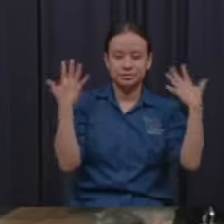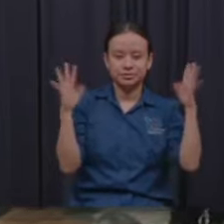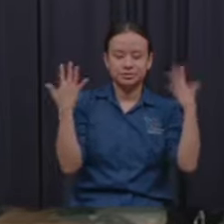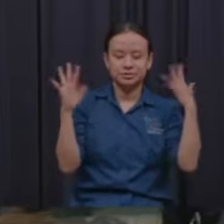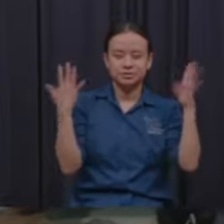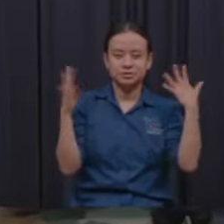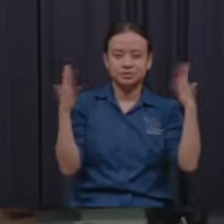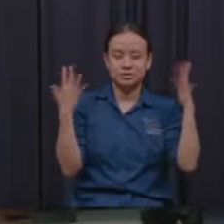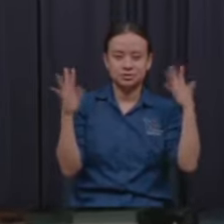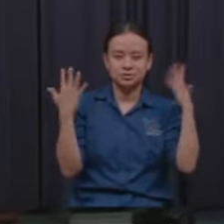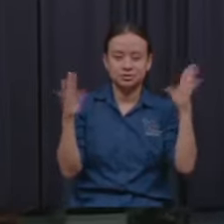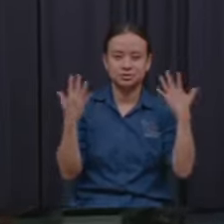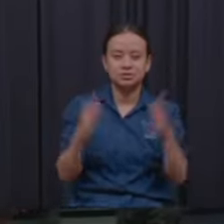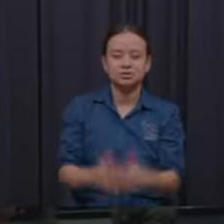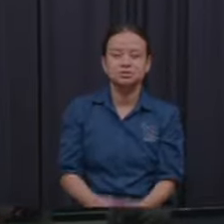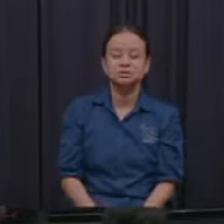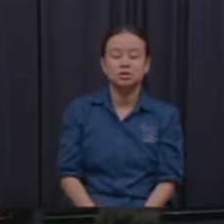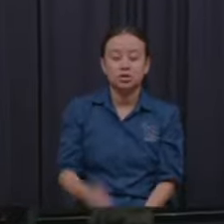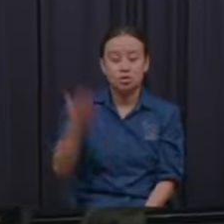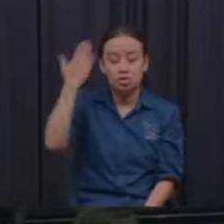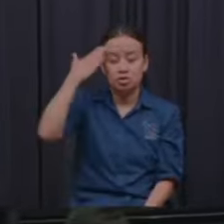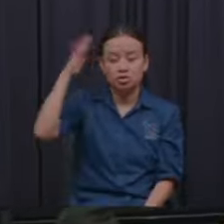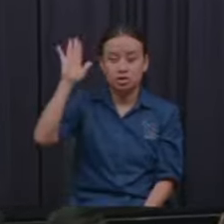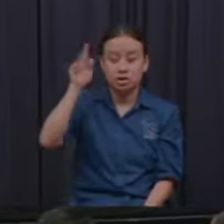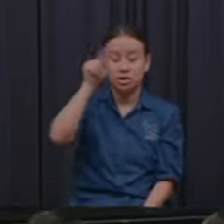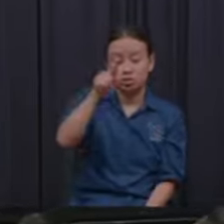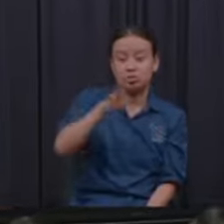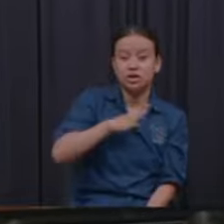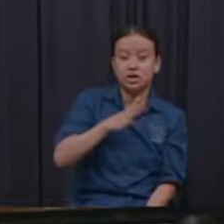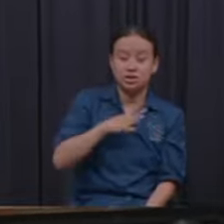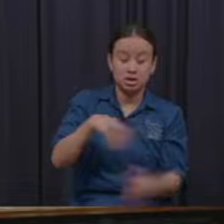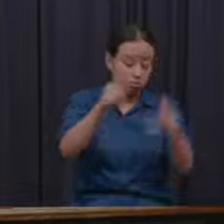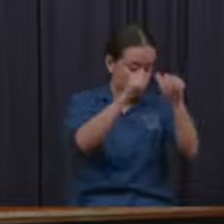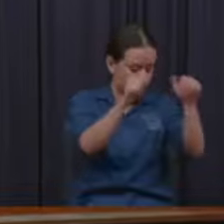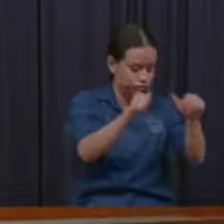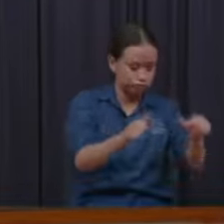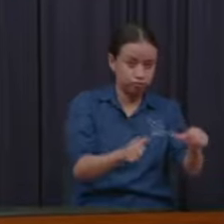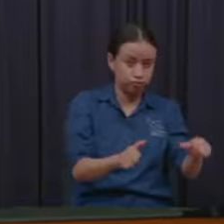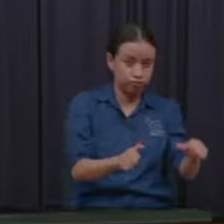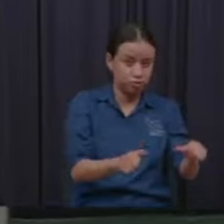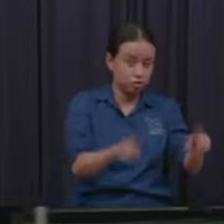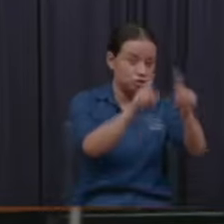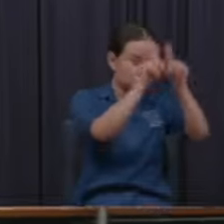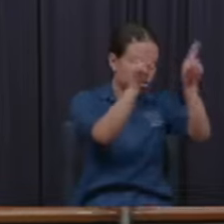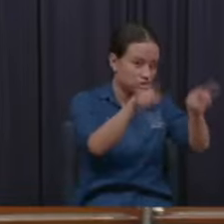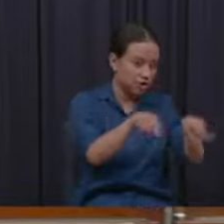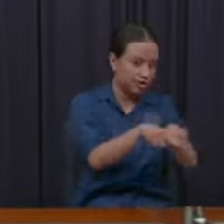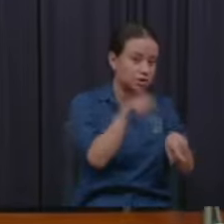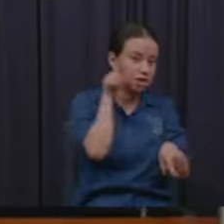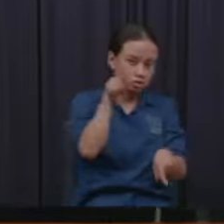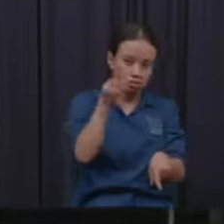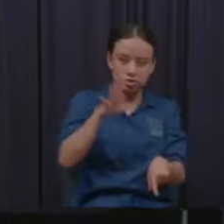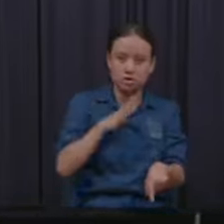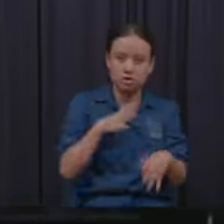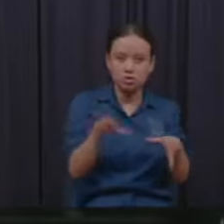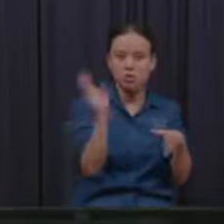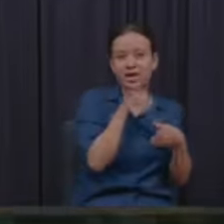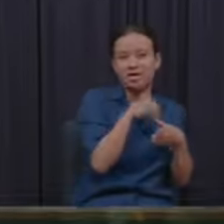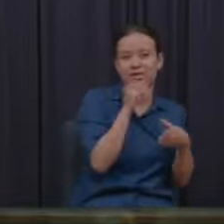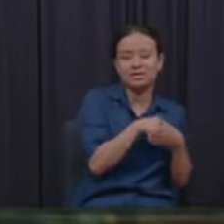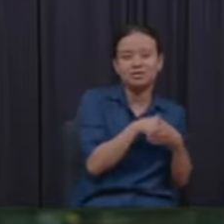¿No será que tendrás que ir a revisar en tu escritorio las cartas antiguas que tienes guardadas?